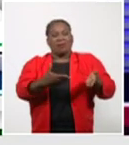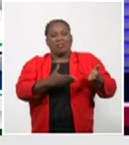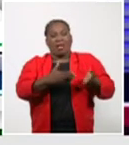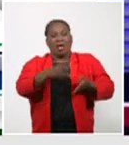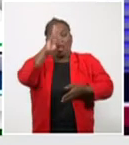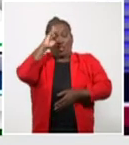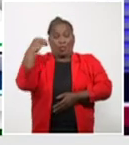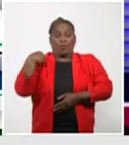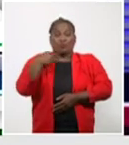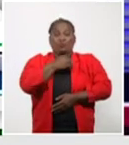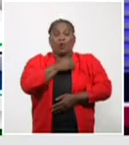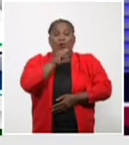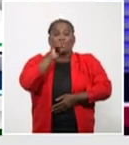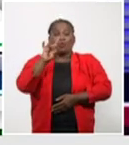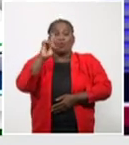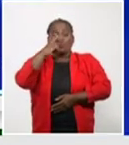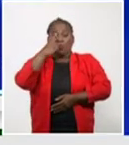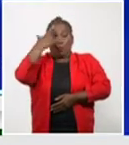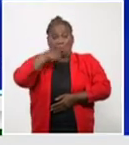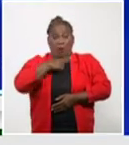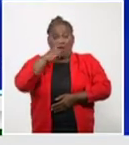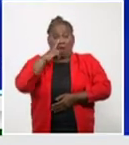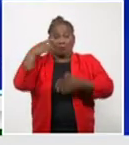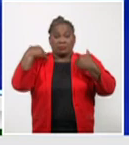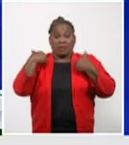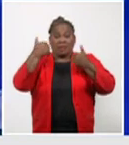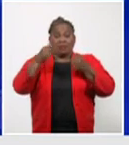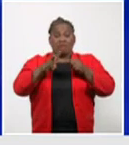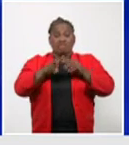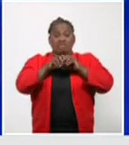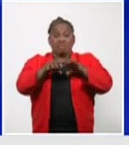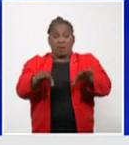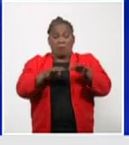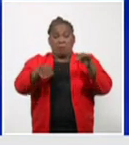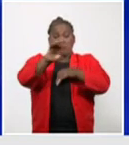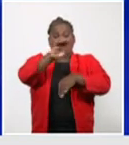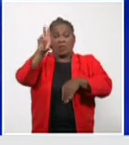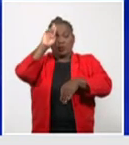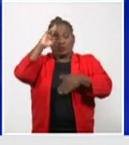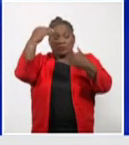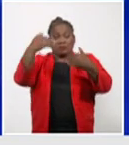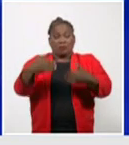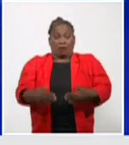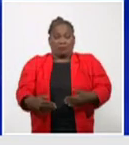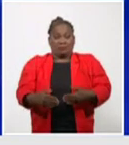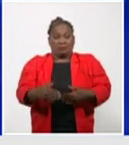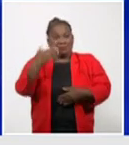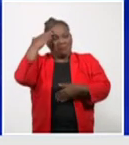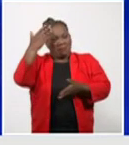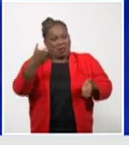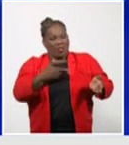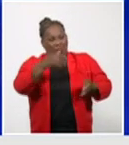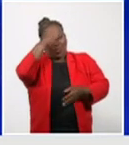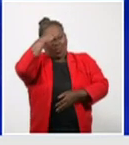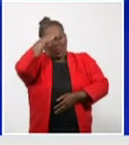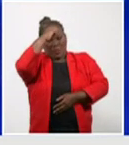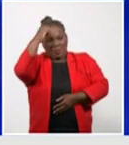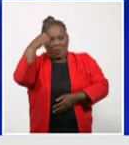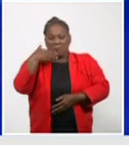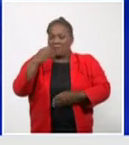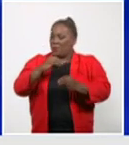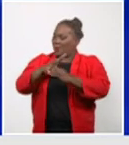Durán García, director nacional de epidemiología del Ministerio de Salud Pública. Bienvenido, doctor, es domingo, muy buenos días. Muy buenos